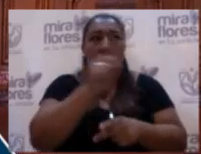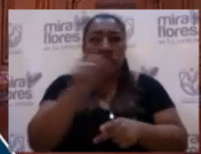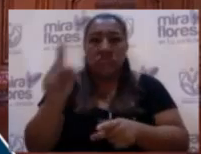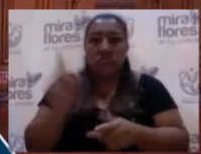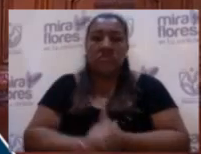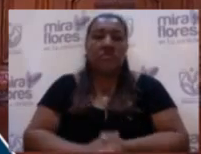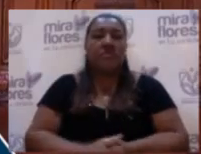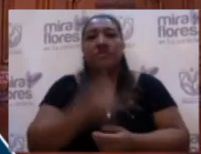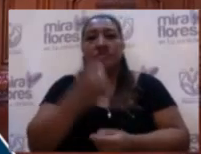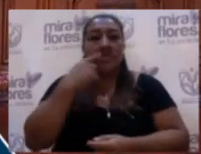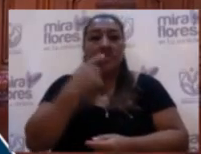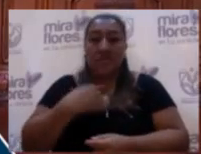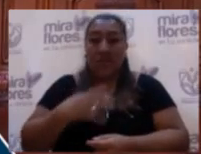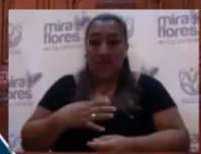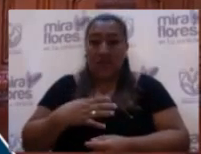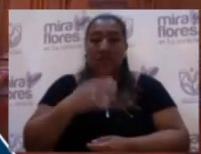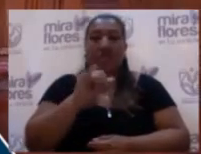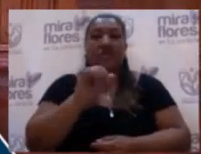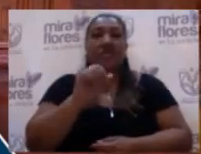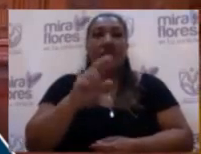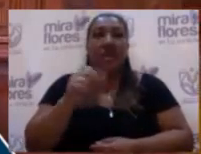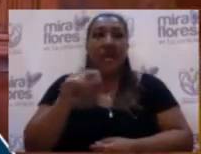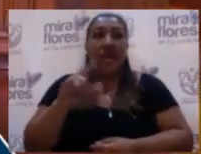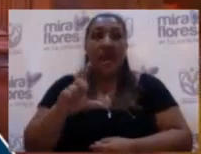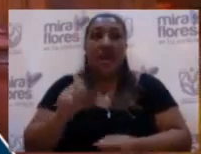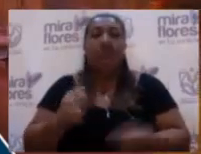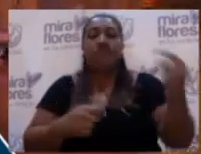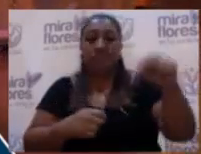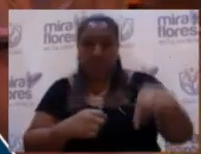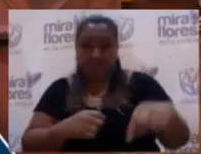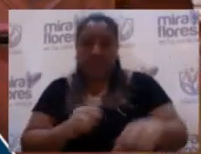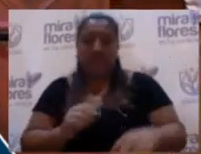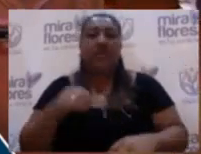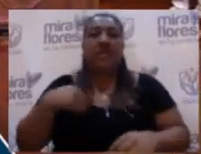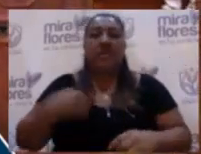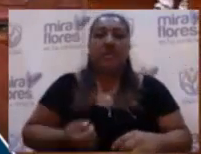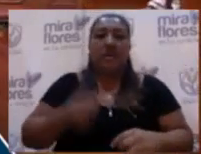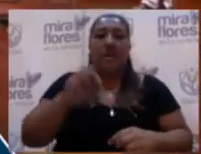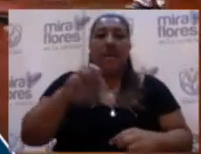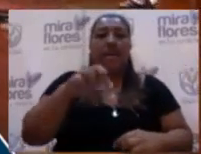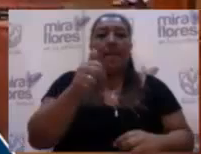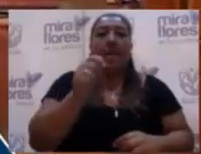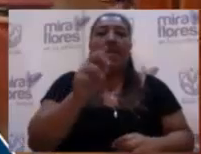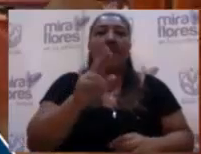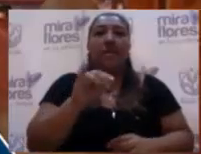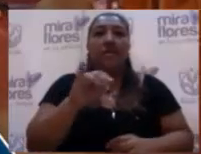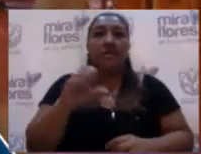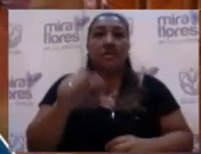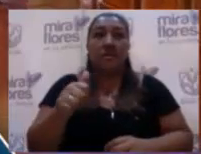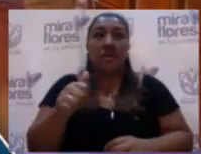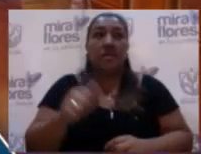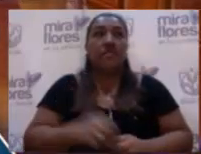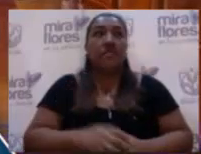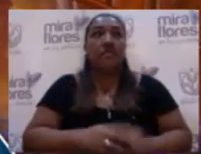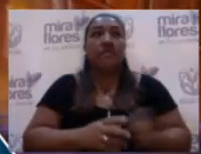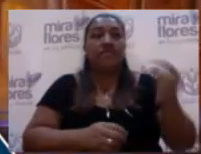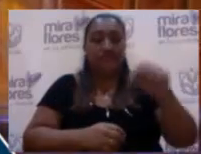Señor Israel Orlando Acuña Wong-Coquis. Presente. Señora Patricia María del Río Jiménez de